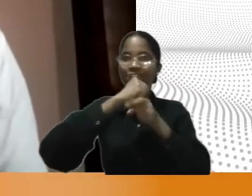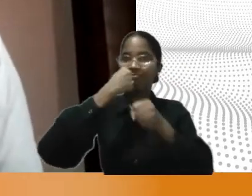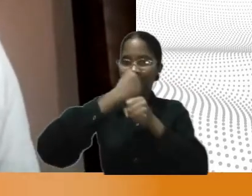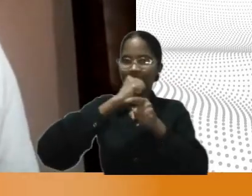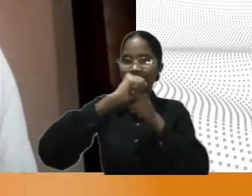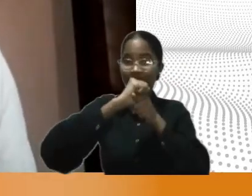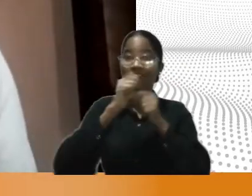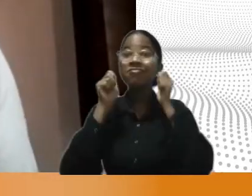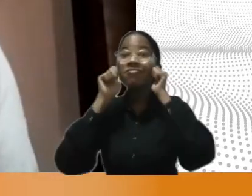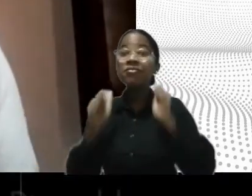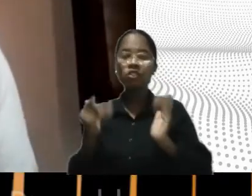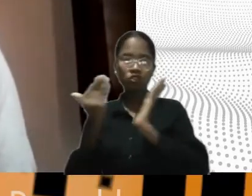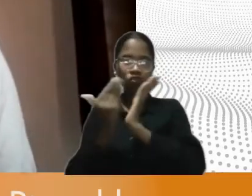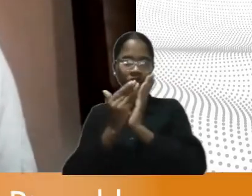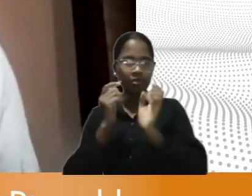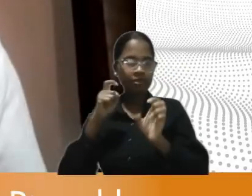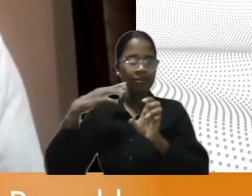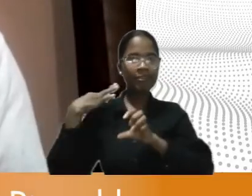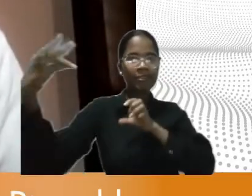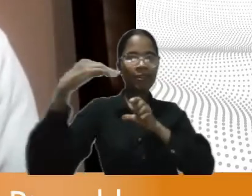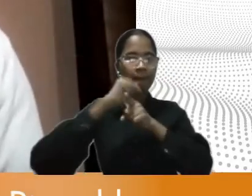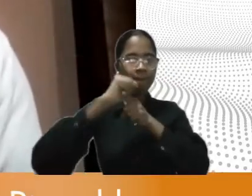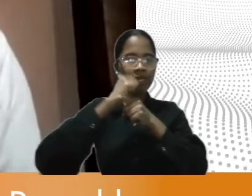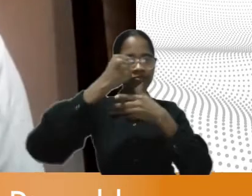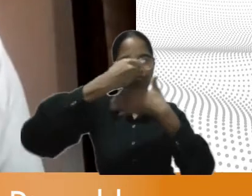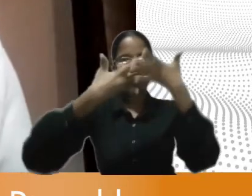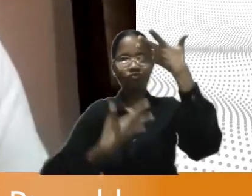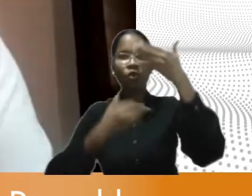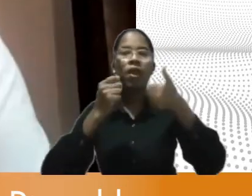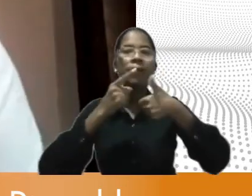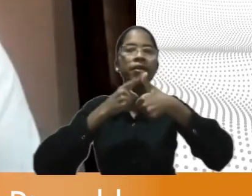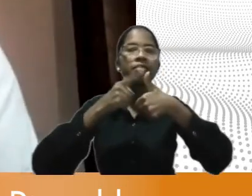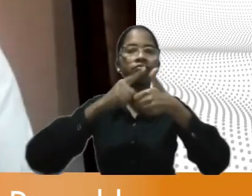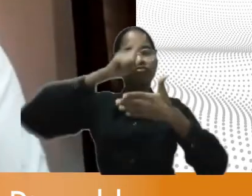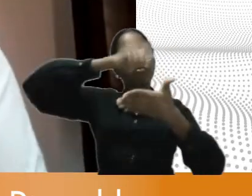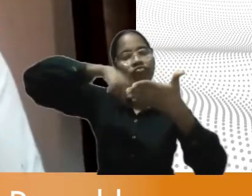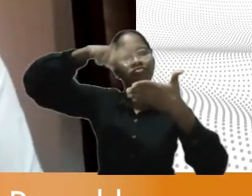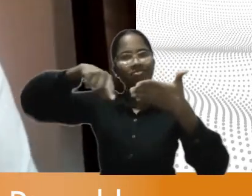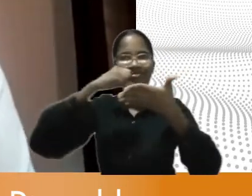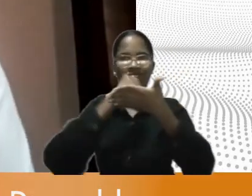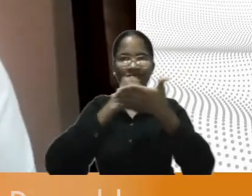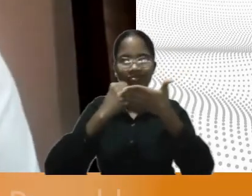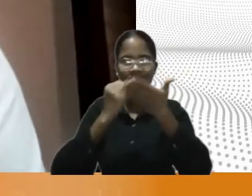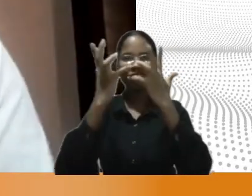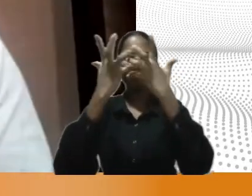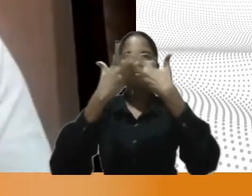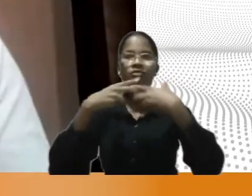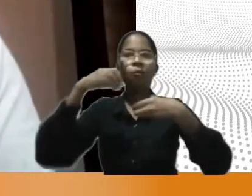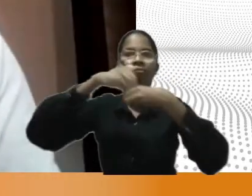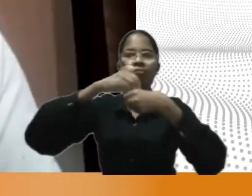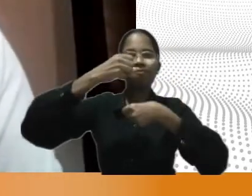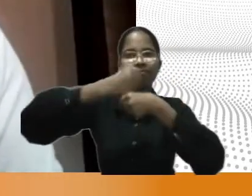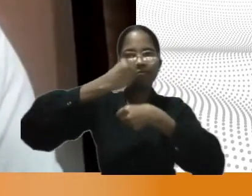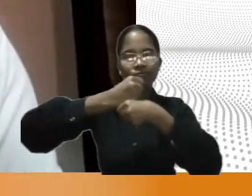ello, el aprendiz tiene distintas alternativas, de las cuales puede escoger las siguientes: contrato de aprendizaje, vinculación laboral o